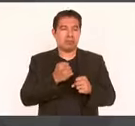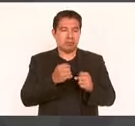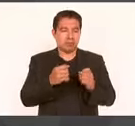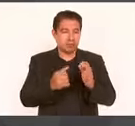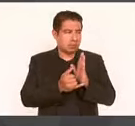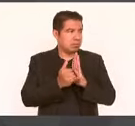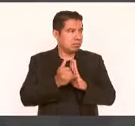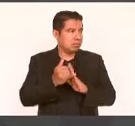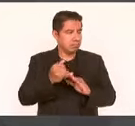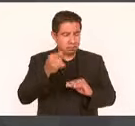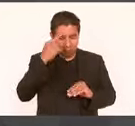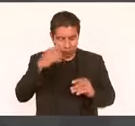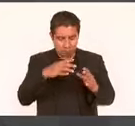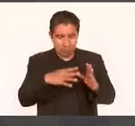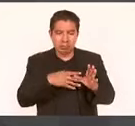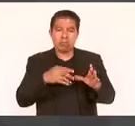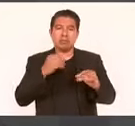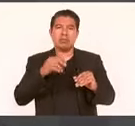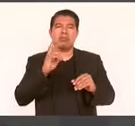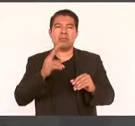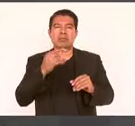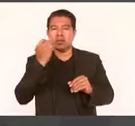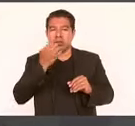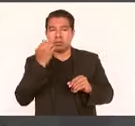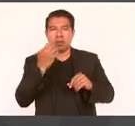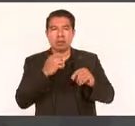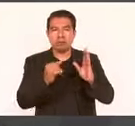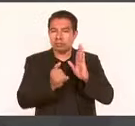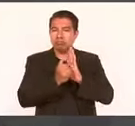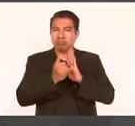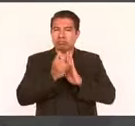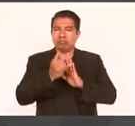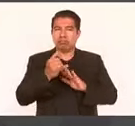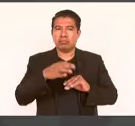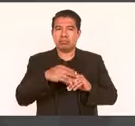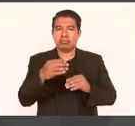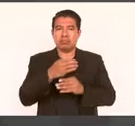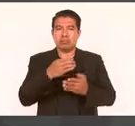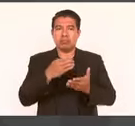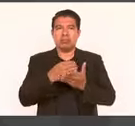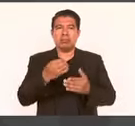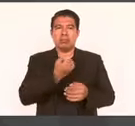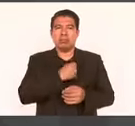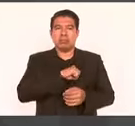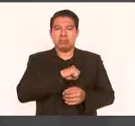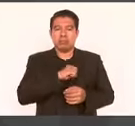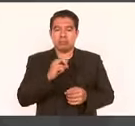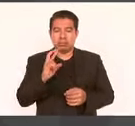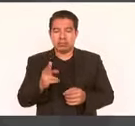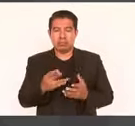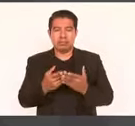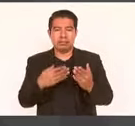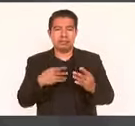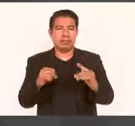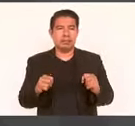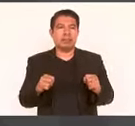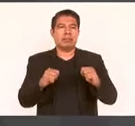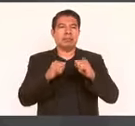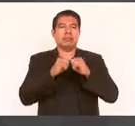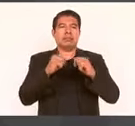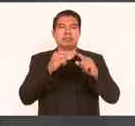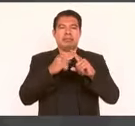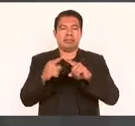la reconstrucción de escuelas, de centros de salud, de los templos, que como aquí